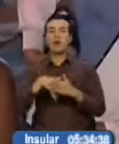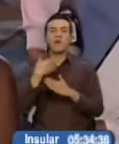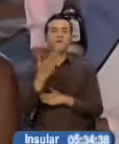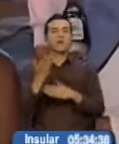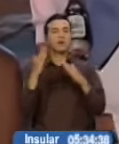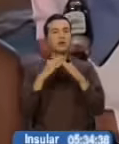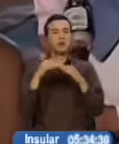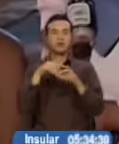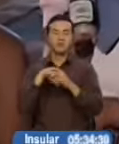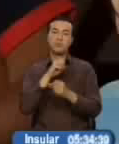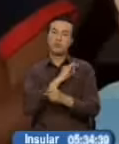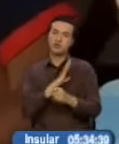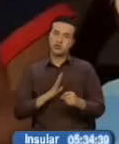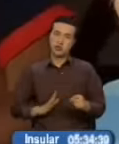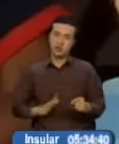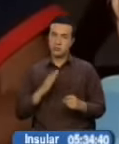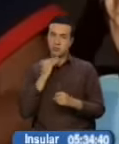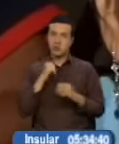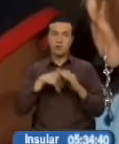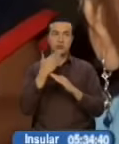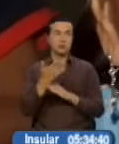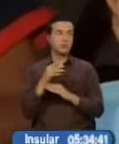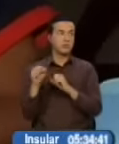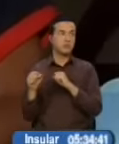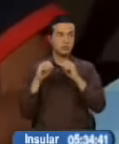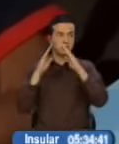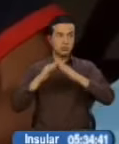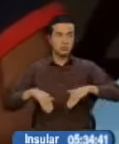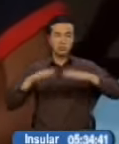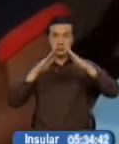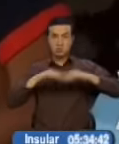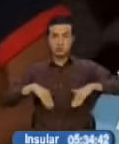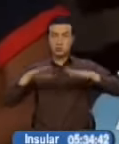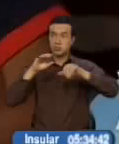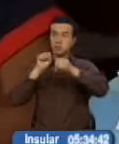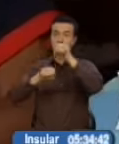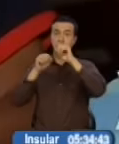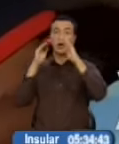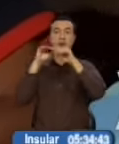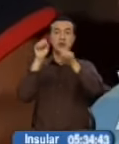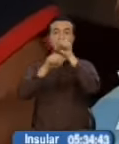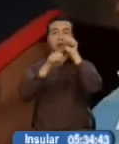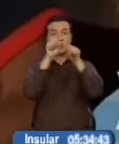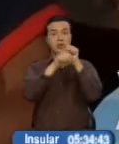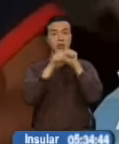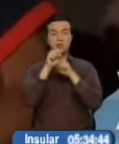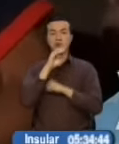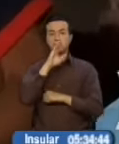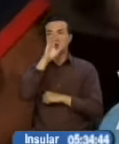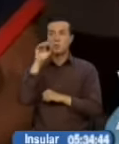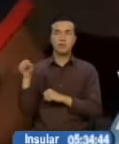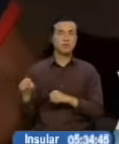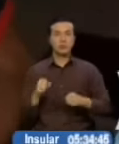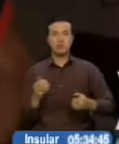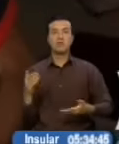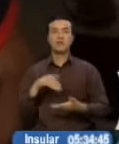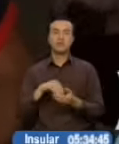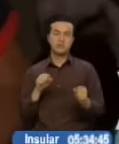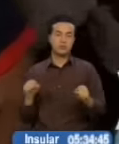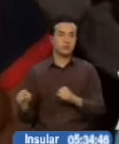de sus viviendas por seguridad. Que las casas se han caído, se han dañado y cada día que hay las